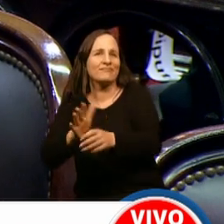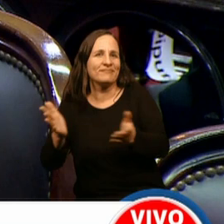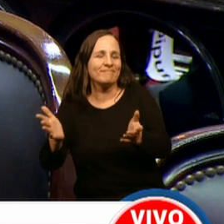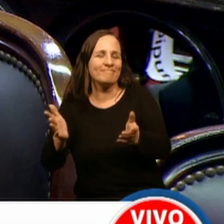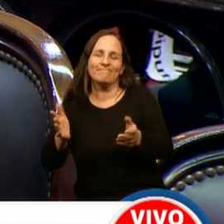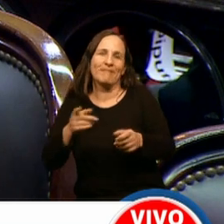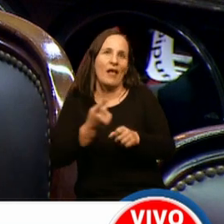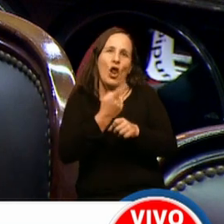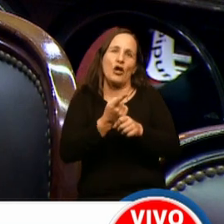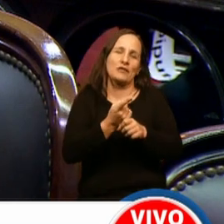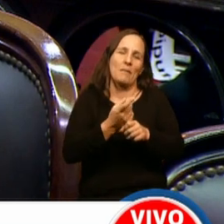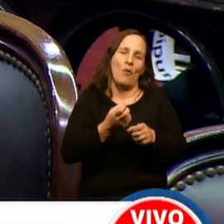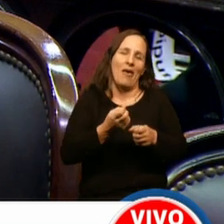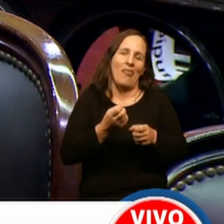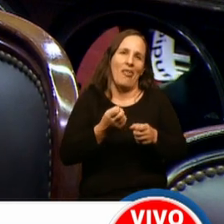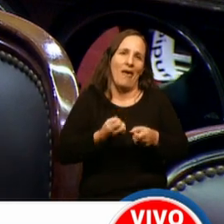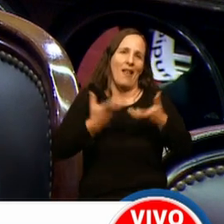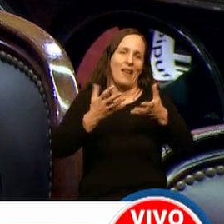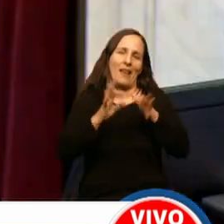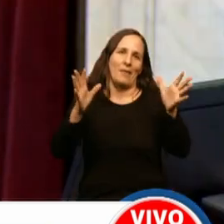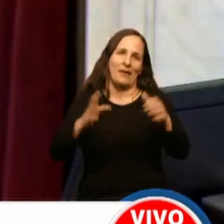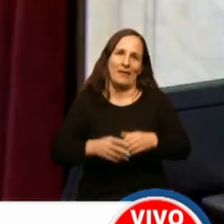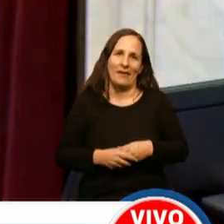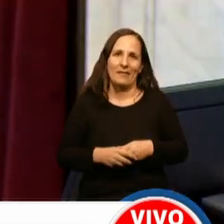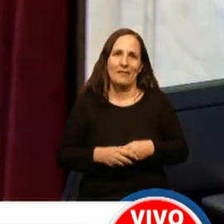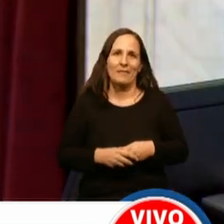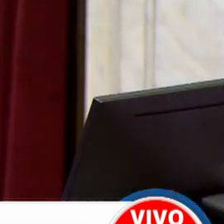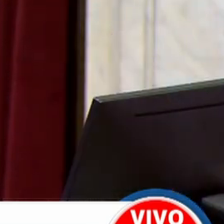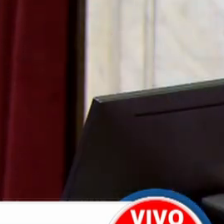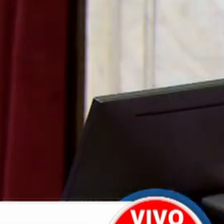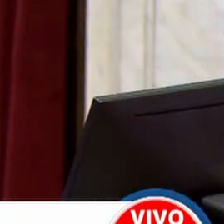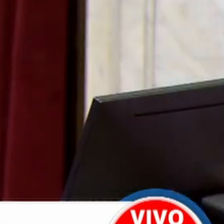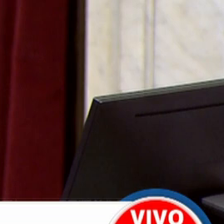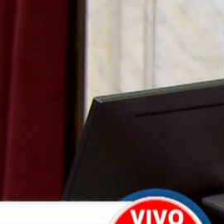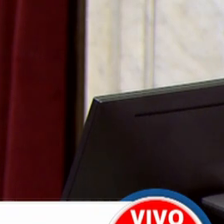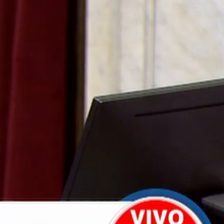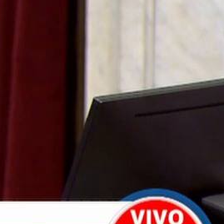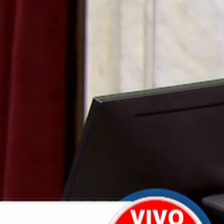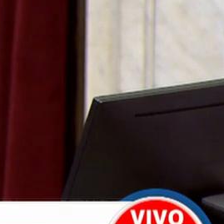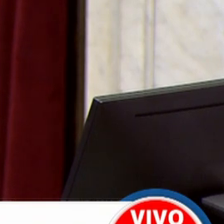mujeres muchas gracias señor presidente gracias diputada campagnoli